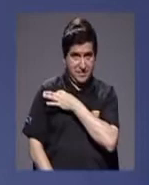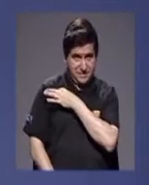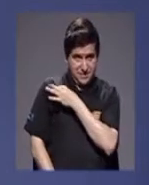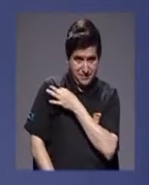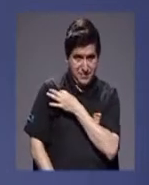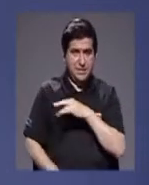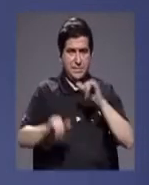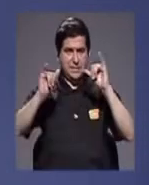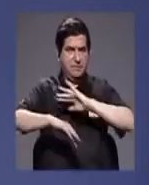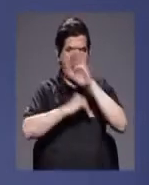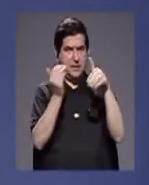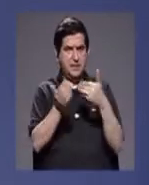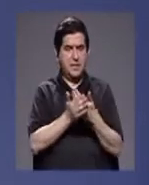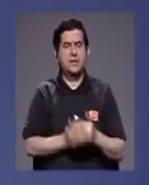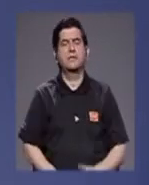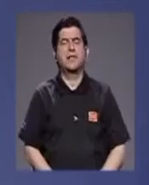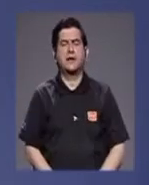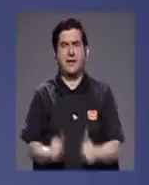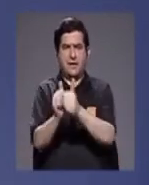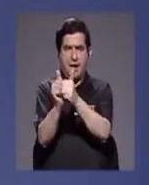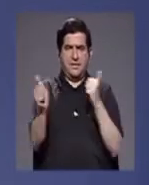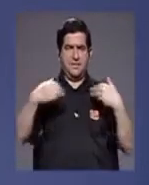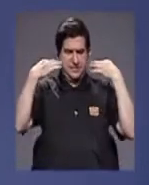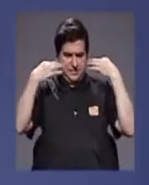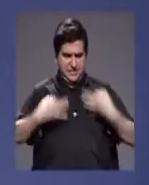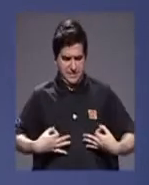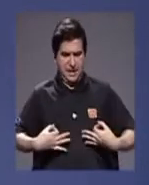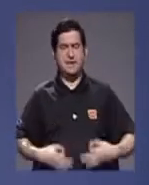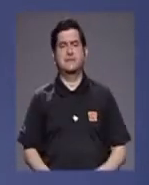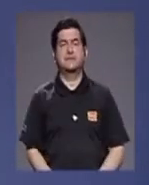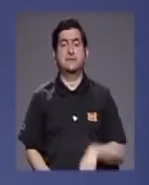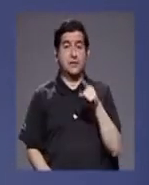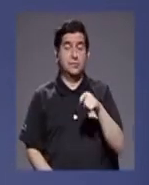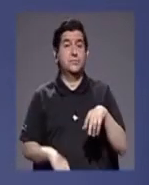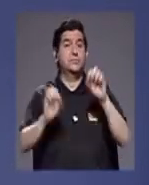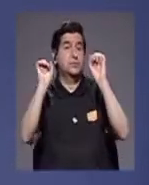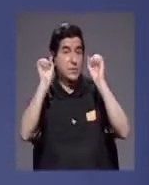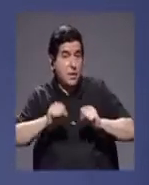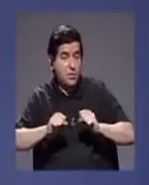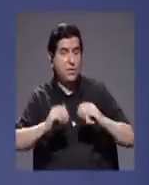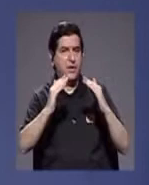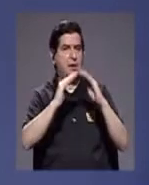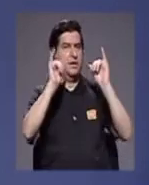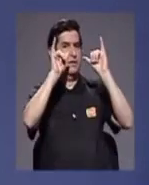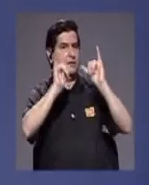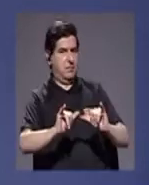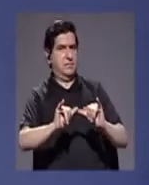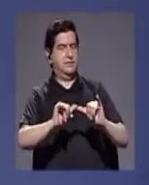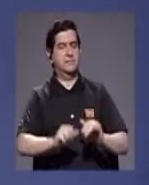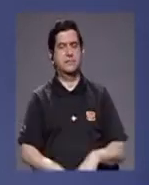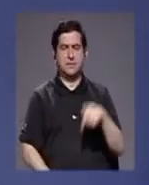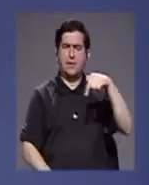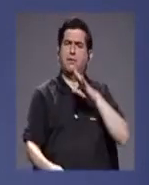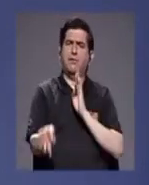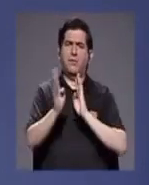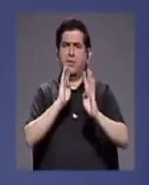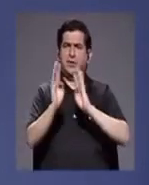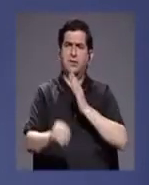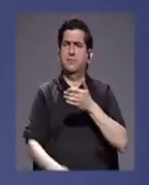las medidas de sana distancia y si pueden quédense en su casa. Vamos a hablar un